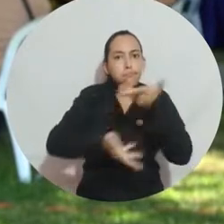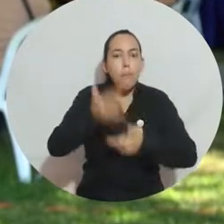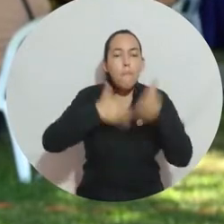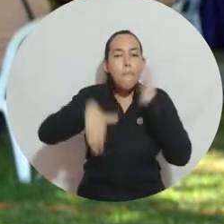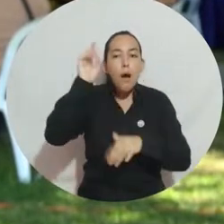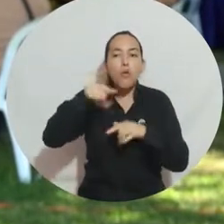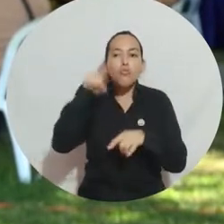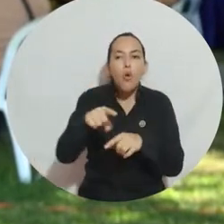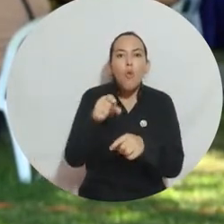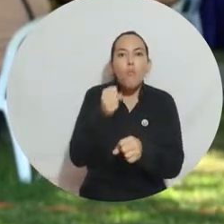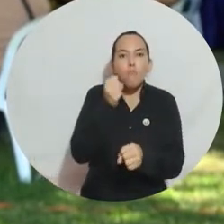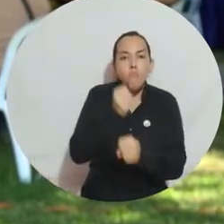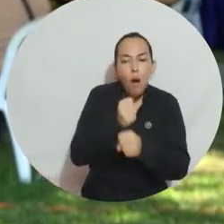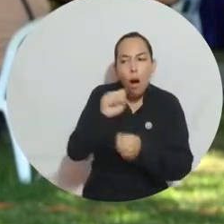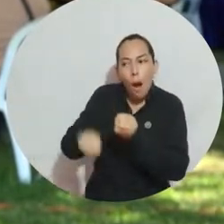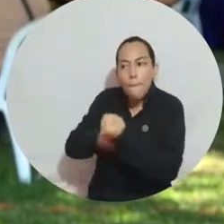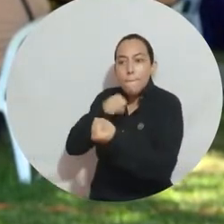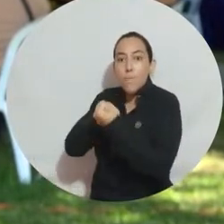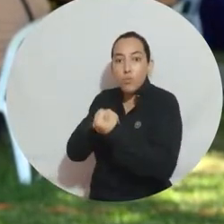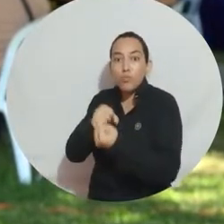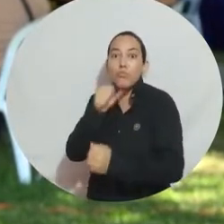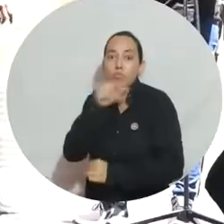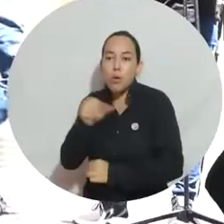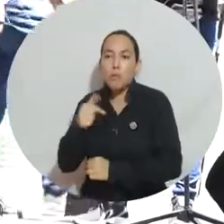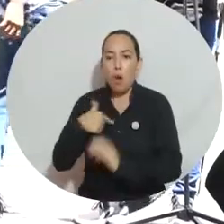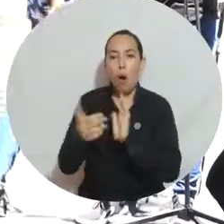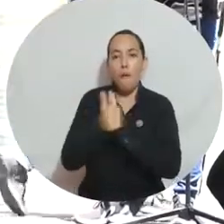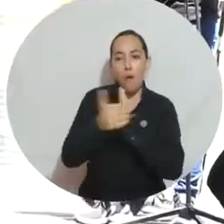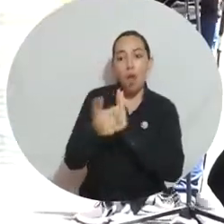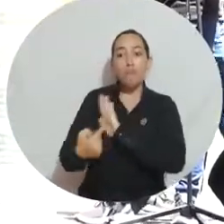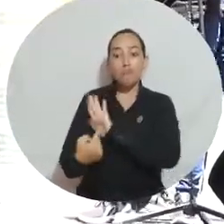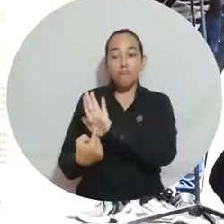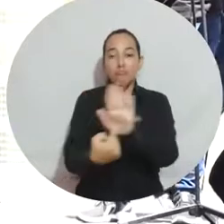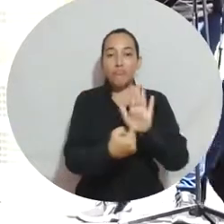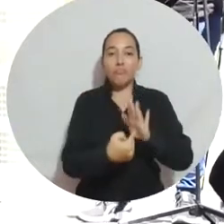nuestros abuelos y bueno venimos a mostrar nuestro talento también